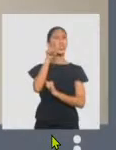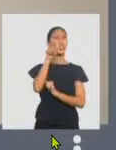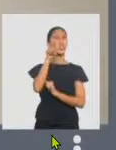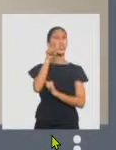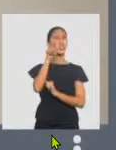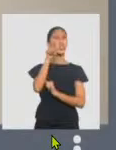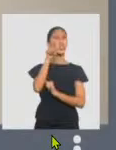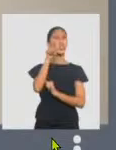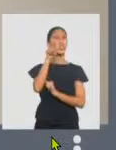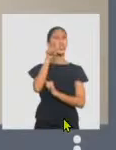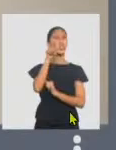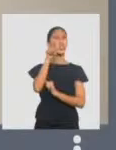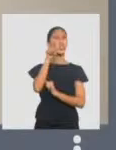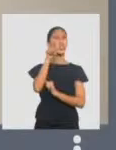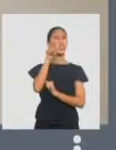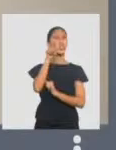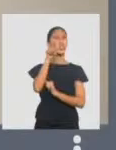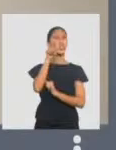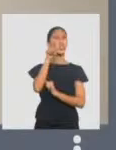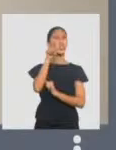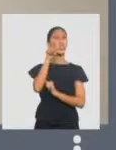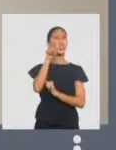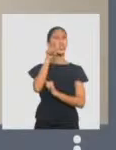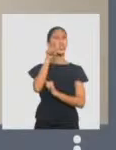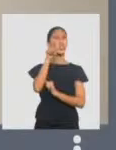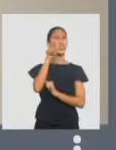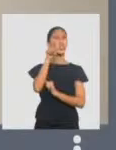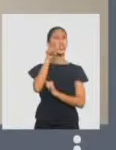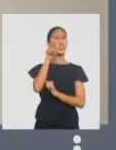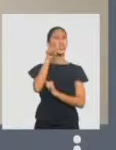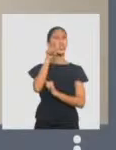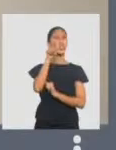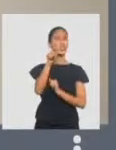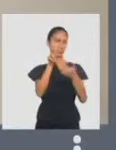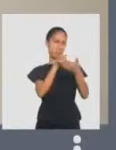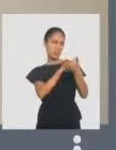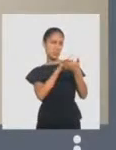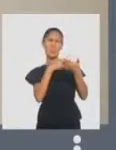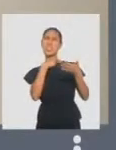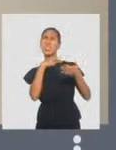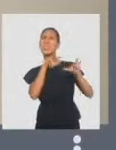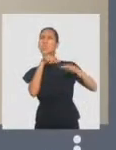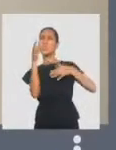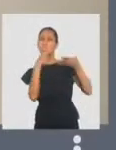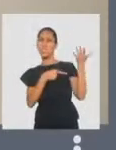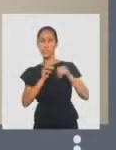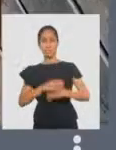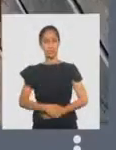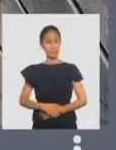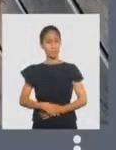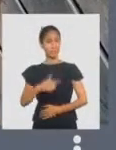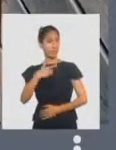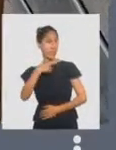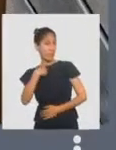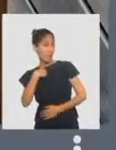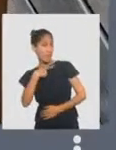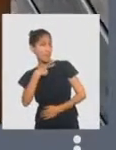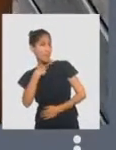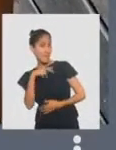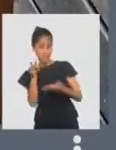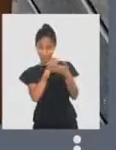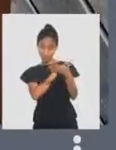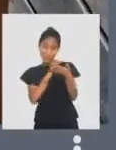Corrido, profe. Ok, corrido, profe. Listo. Ya, está bien. De corrido nomás, chicos. Ya, de corrido. Vamos. What do you like doing?